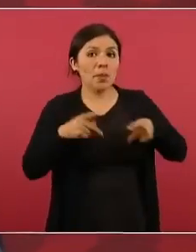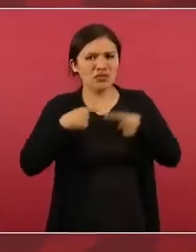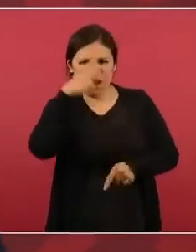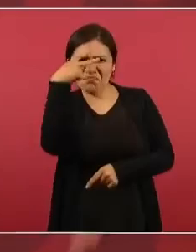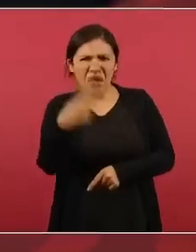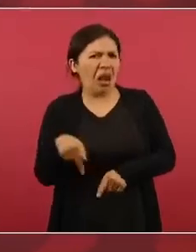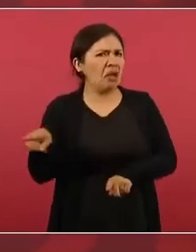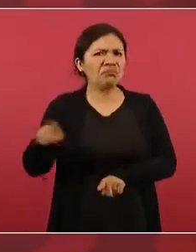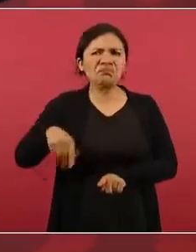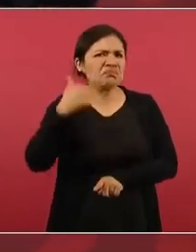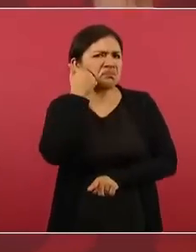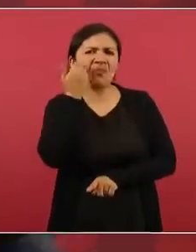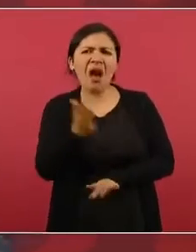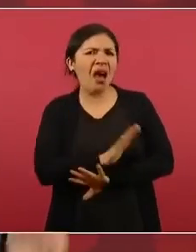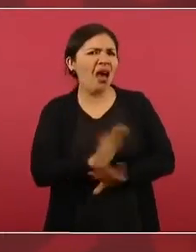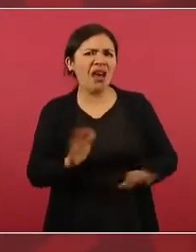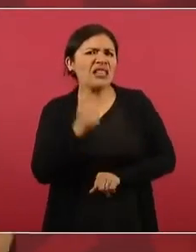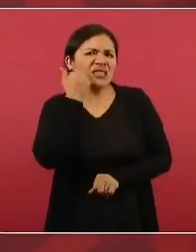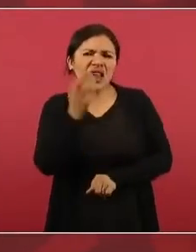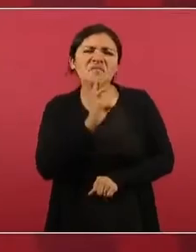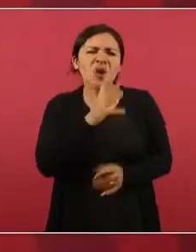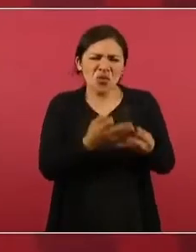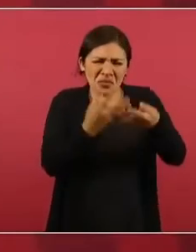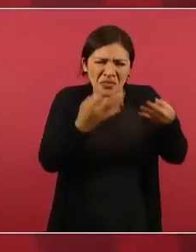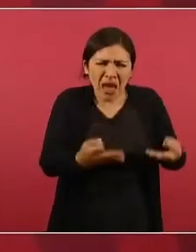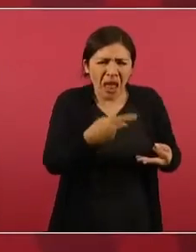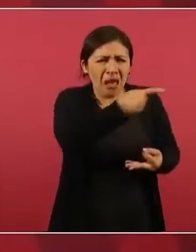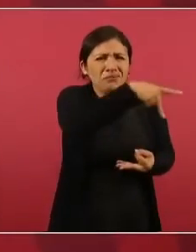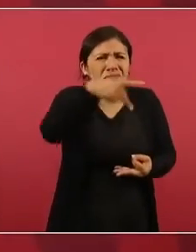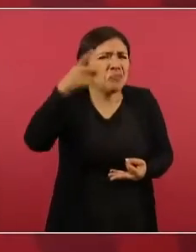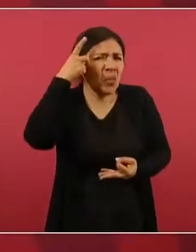Ellos querían desaparecer el ejido.